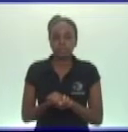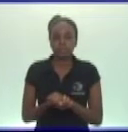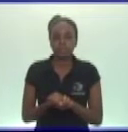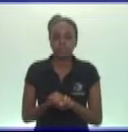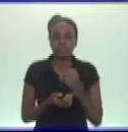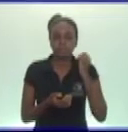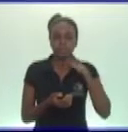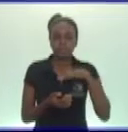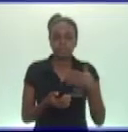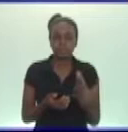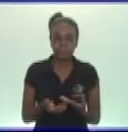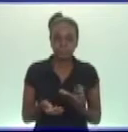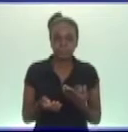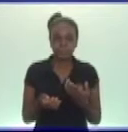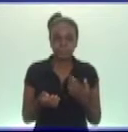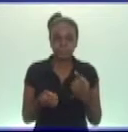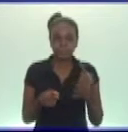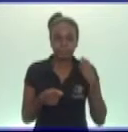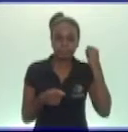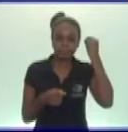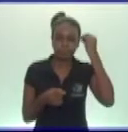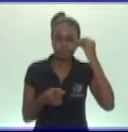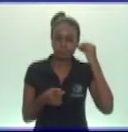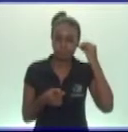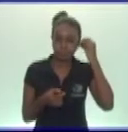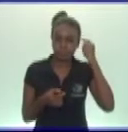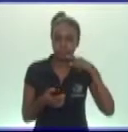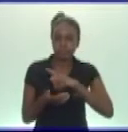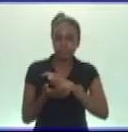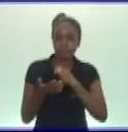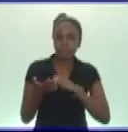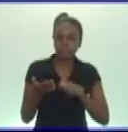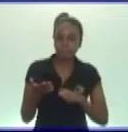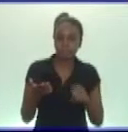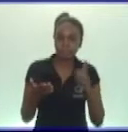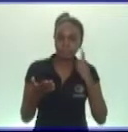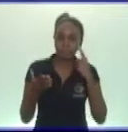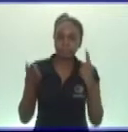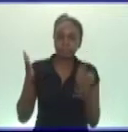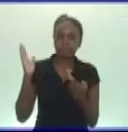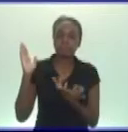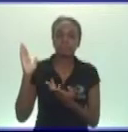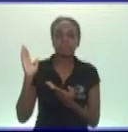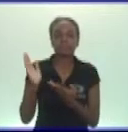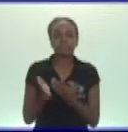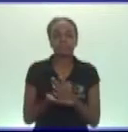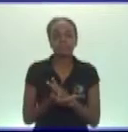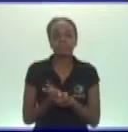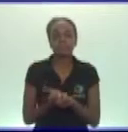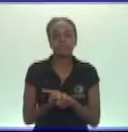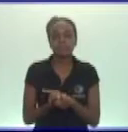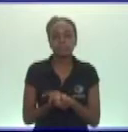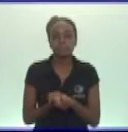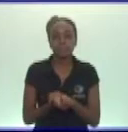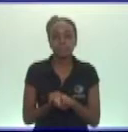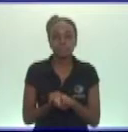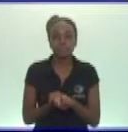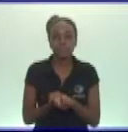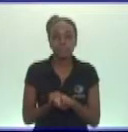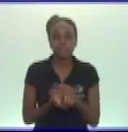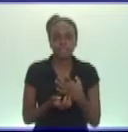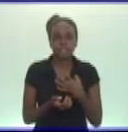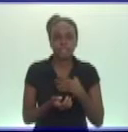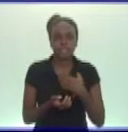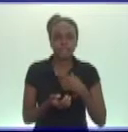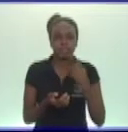además tener en cuenta para el análisis de la obra la presencia de los rasgos expresionistas y surrealistas que ha